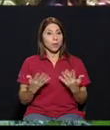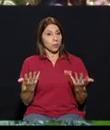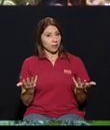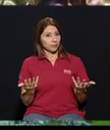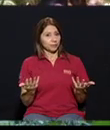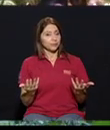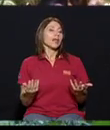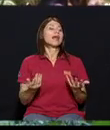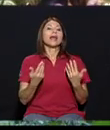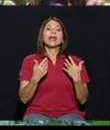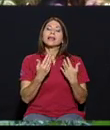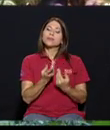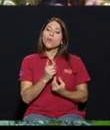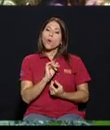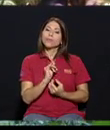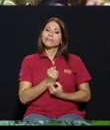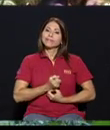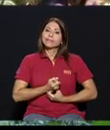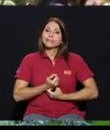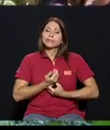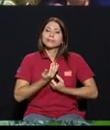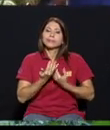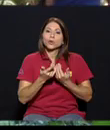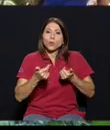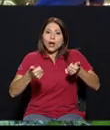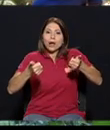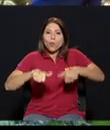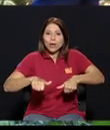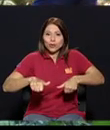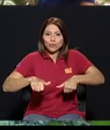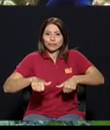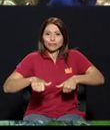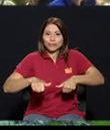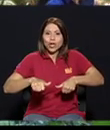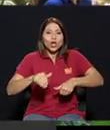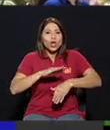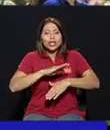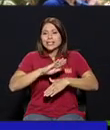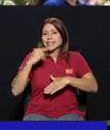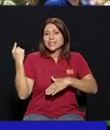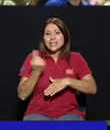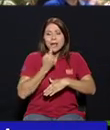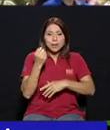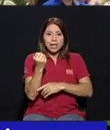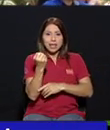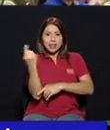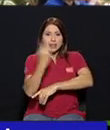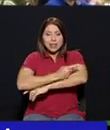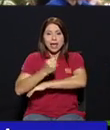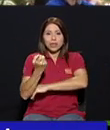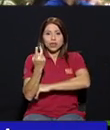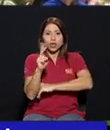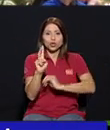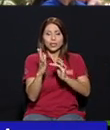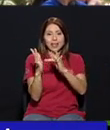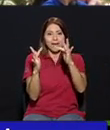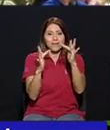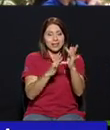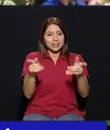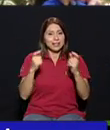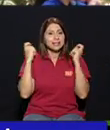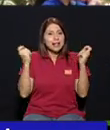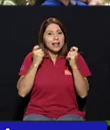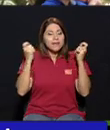Emana como un acuerdo en donde todos los 12 de abril se celebre por todo lo alto la autonomía universitaria.